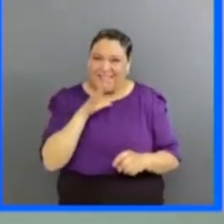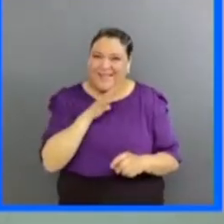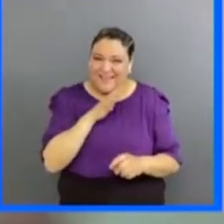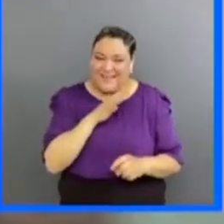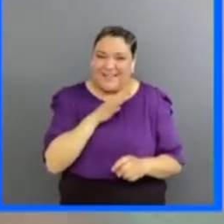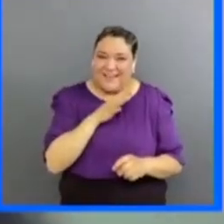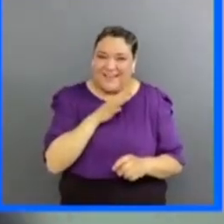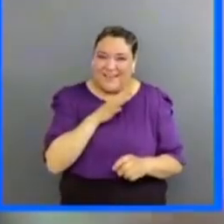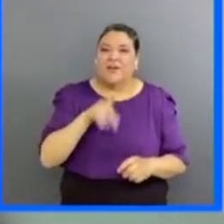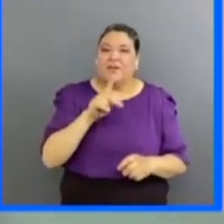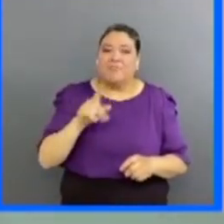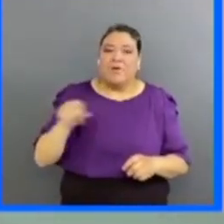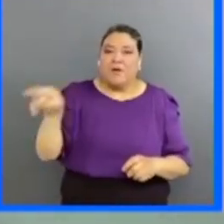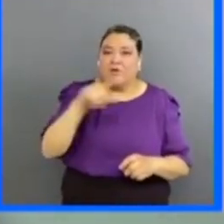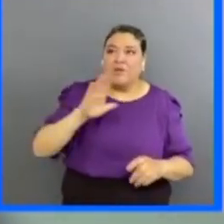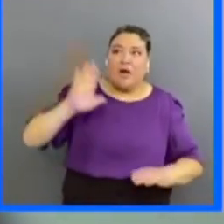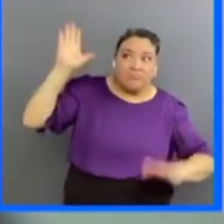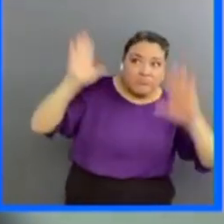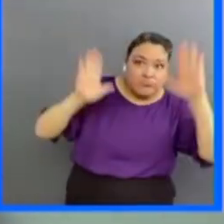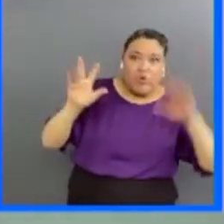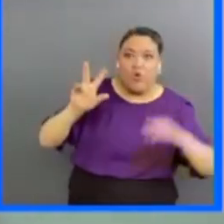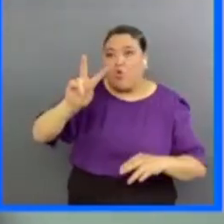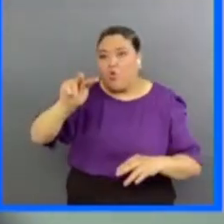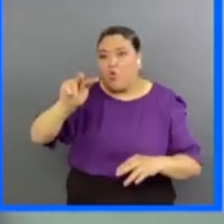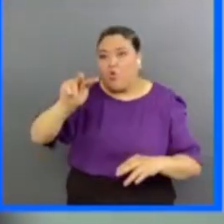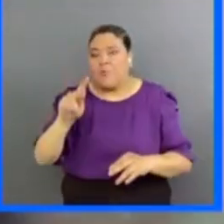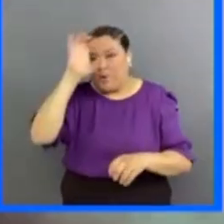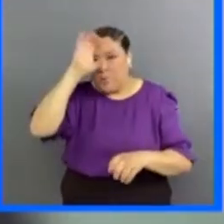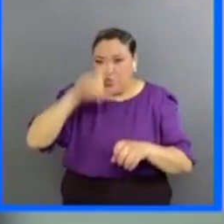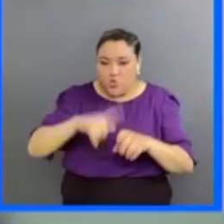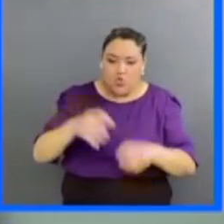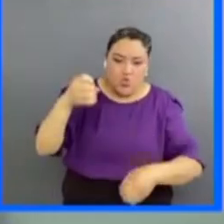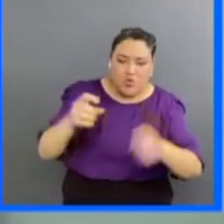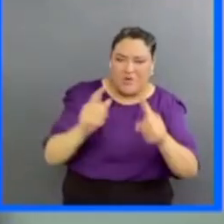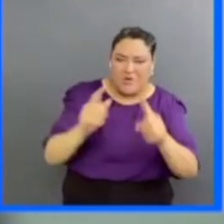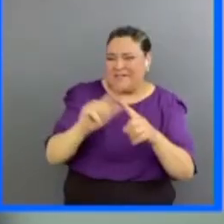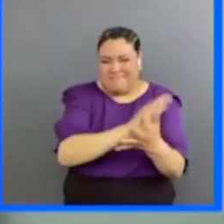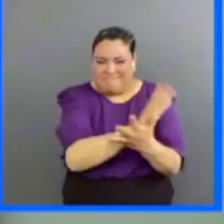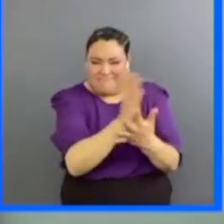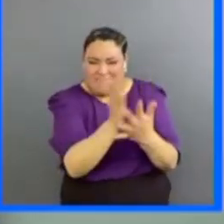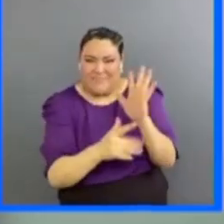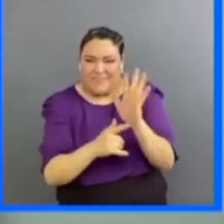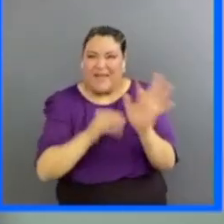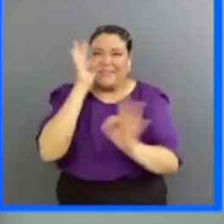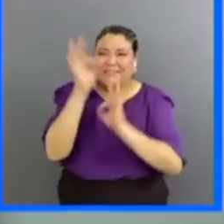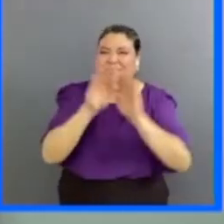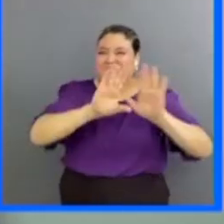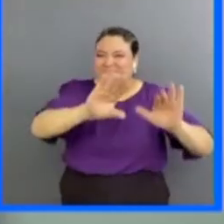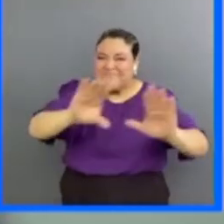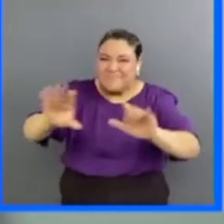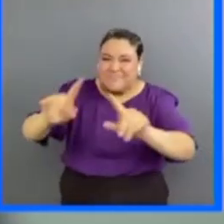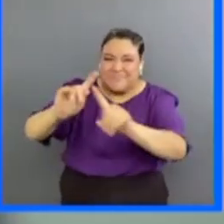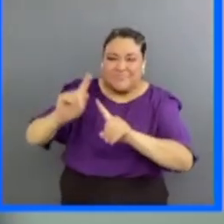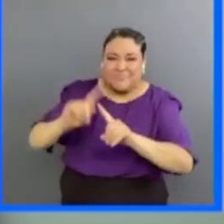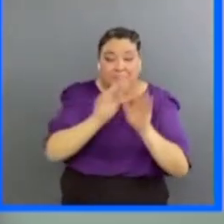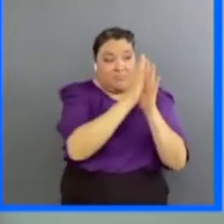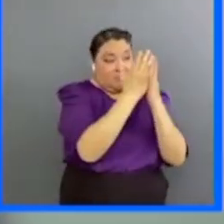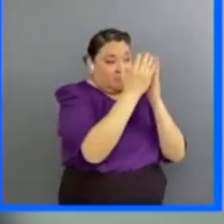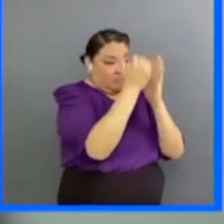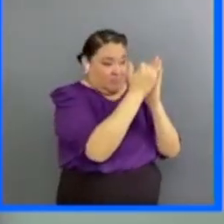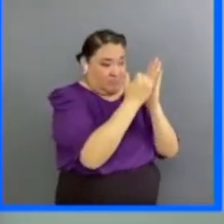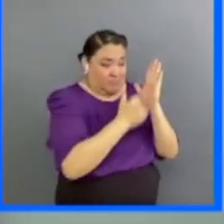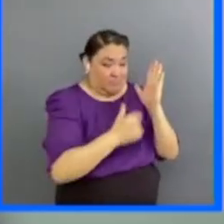intervenciones en Justicia TV, las presentaciones de libros, es decir, hay una gran forma de verlos. Y los cuadernos de jurisprudencia, aun cuando son un